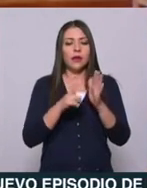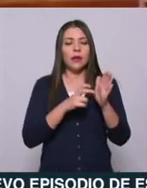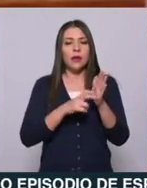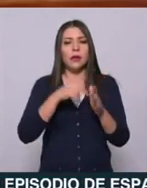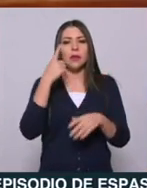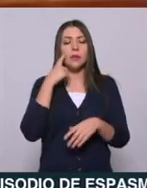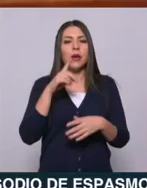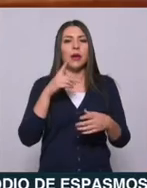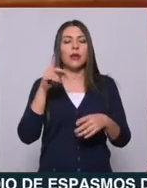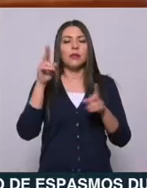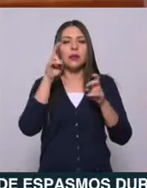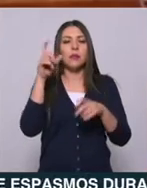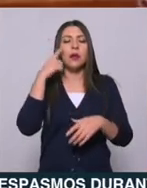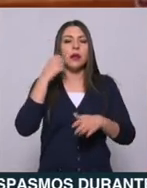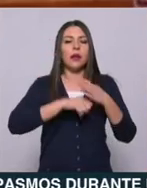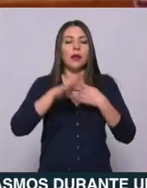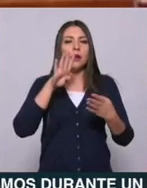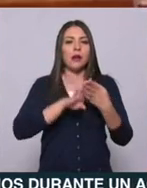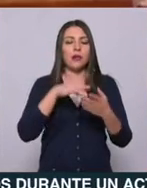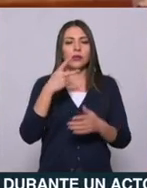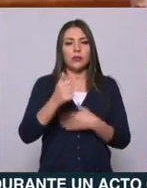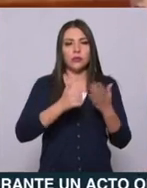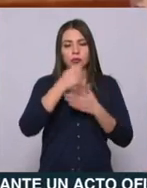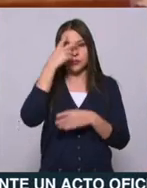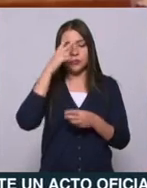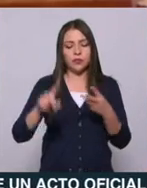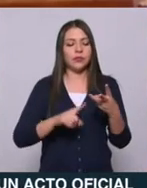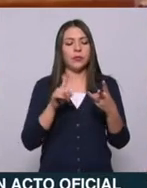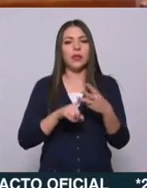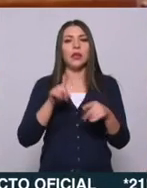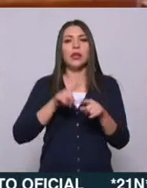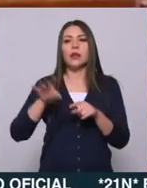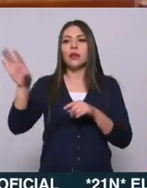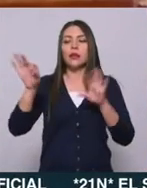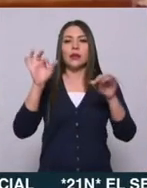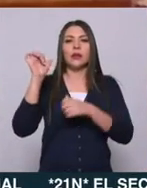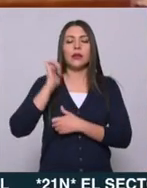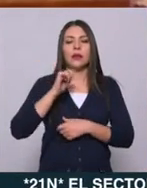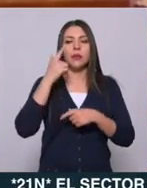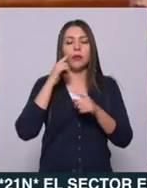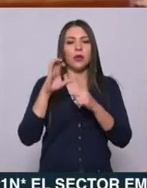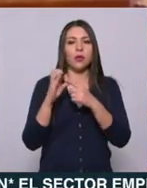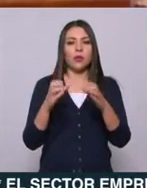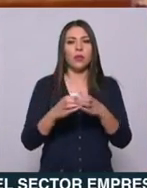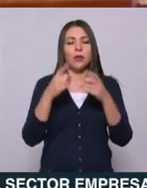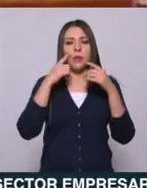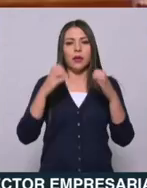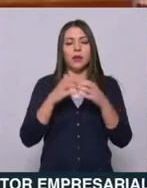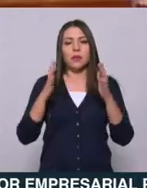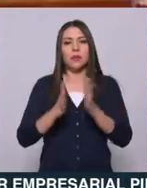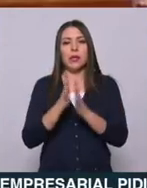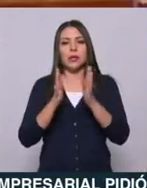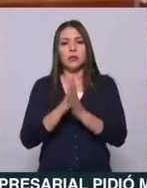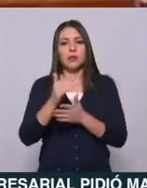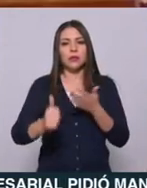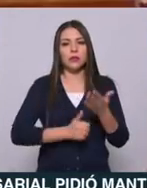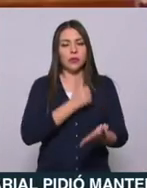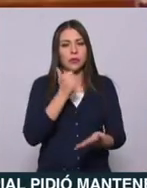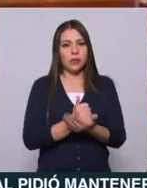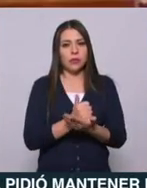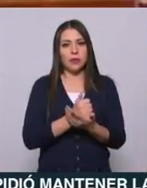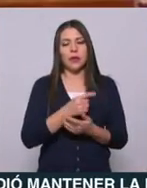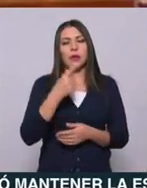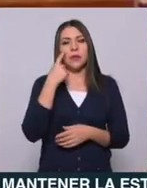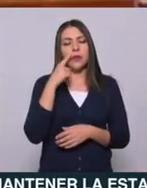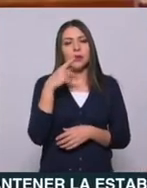del Distrito Federal. 3. Nombramiento de las personas integrantes de la Comisión de Selección para el Comité de Participación Ciudadana del